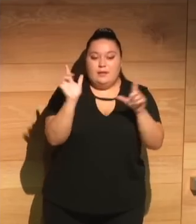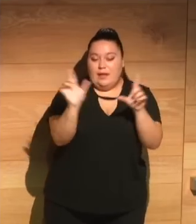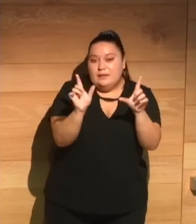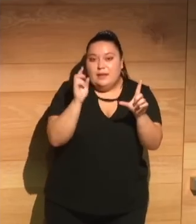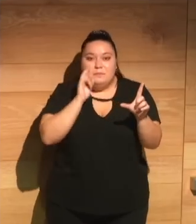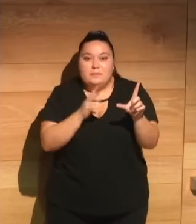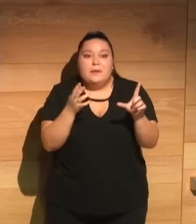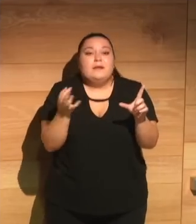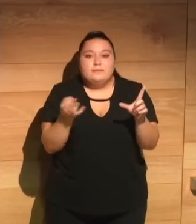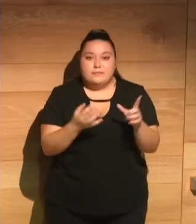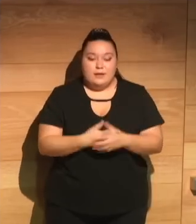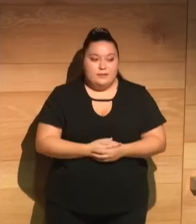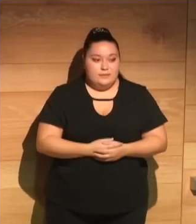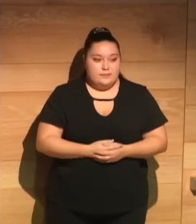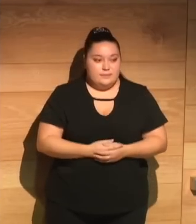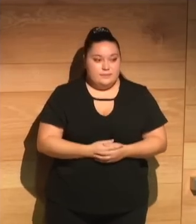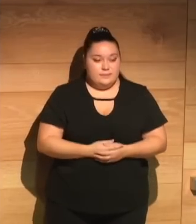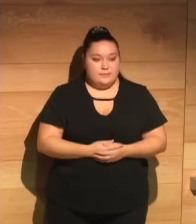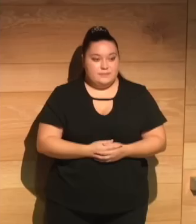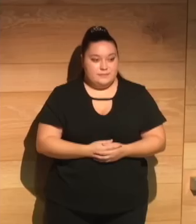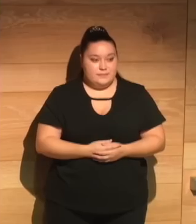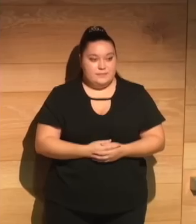Va a haber que hacer segunda parte de... Sí, sí, sí.